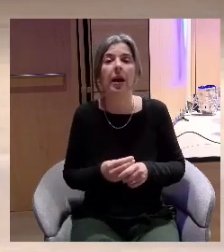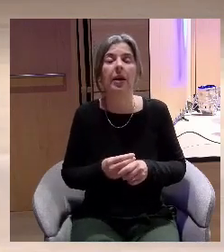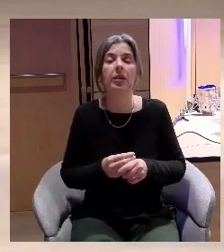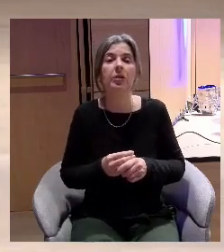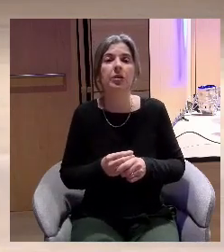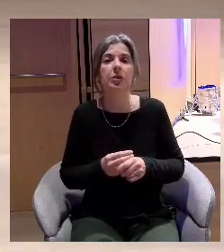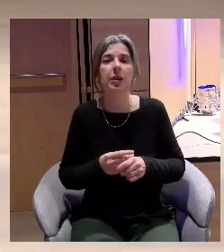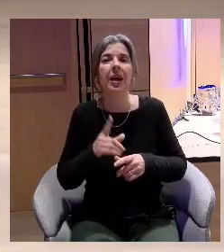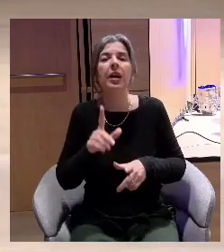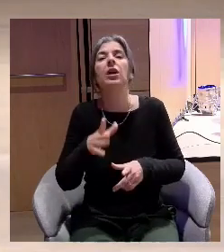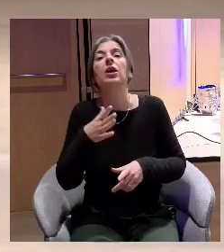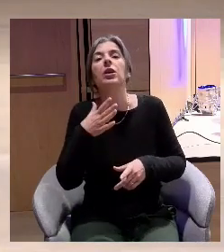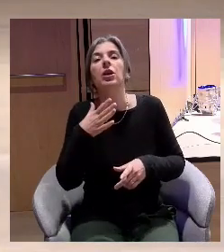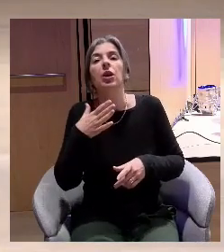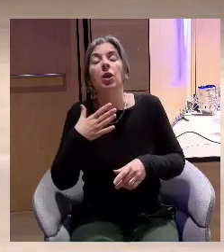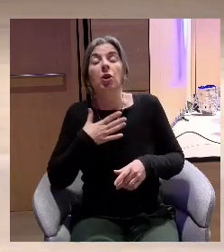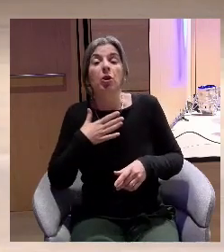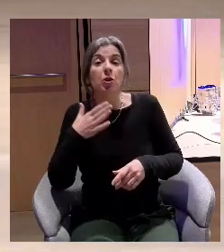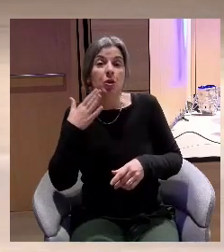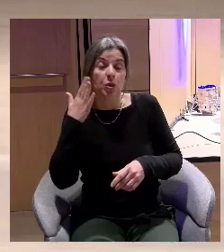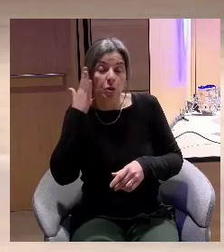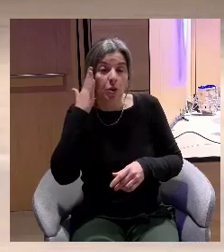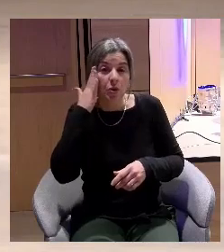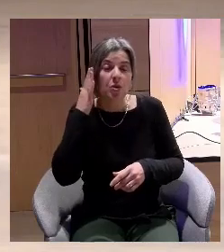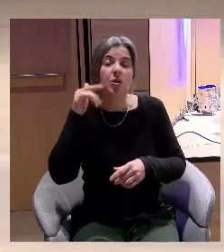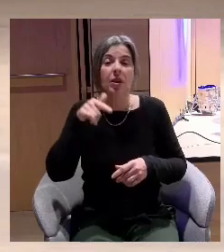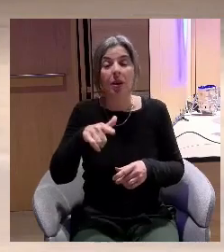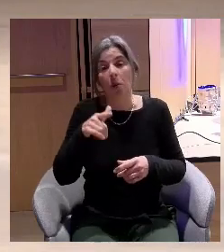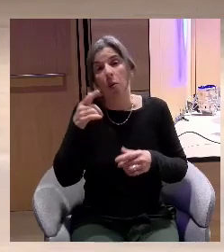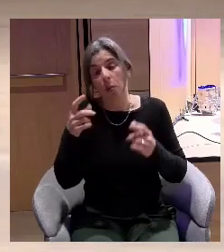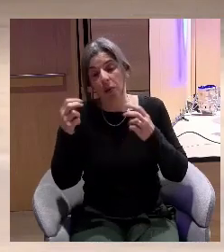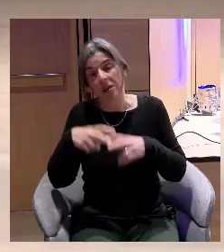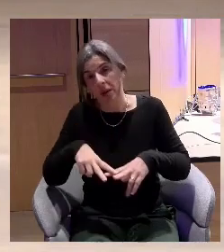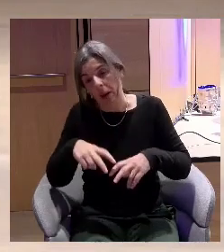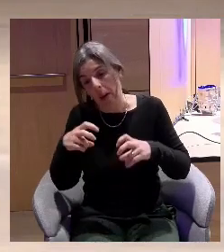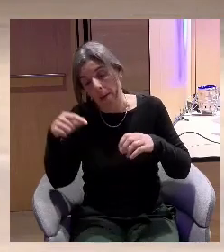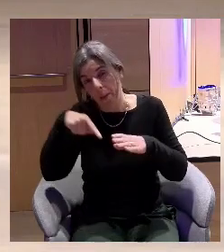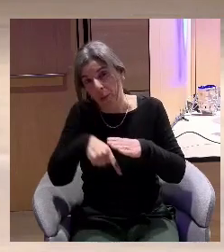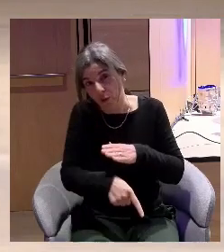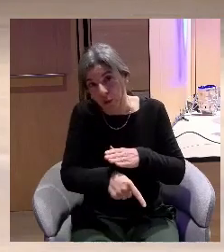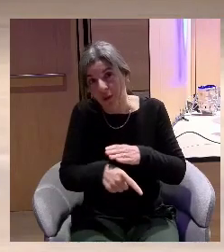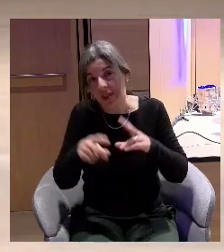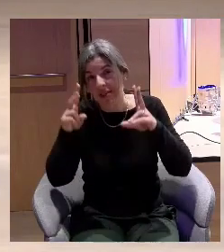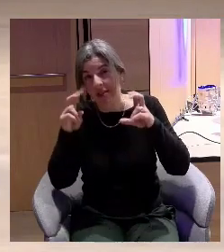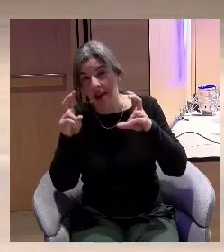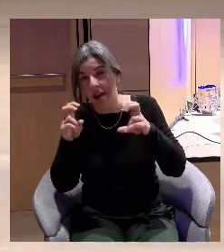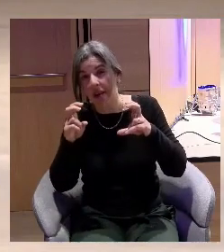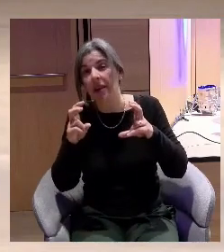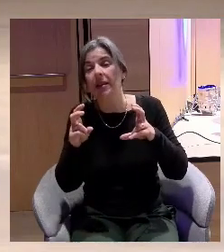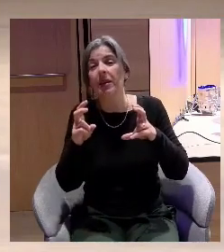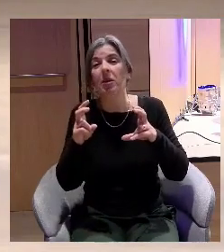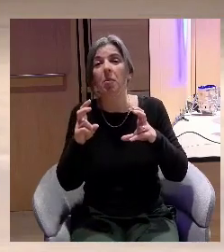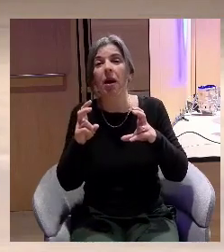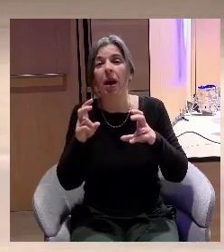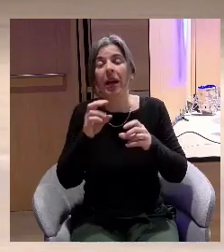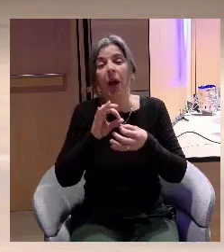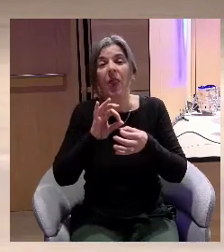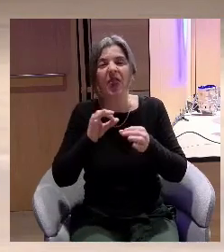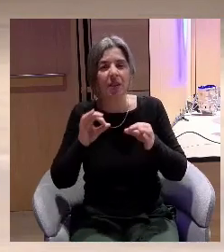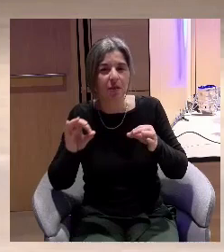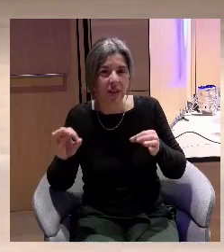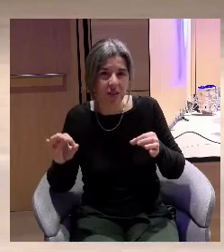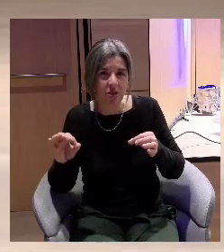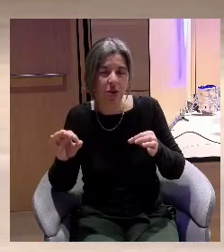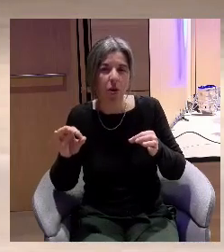vos podés ahondar un poquito en el tema, en cuanto a la definición o